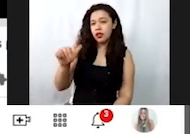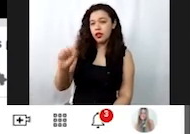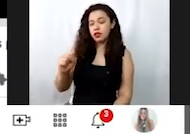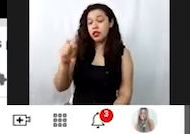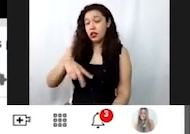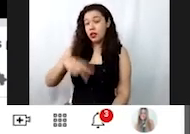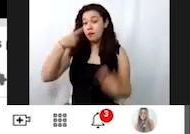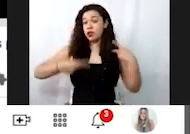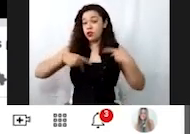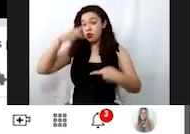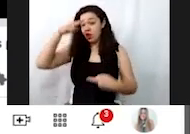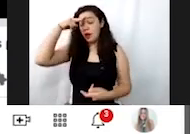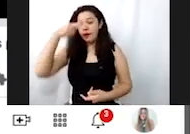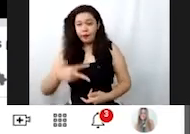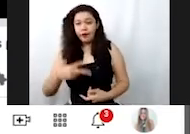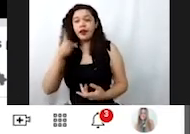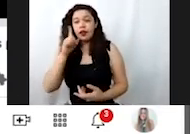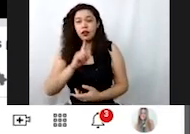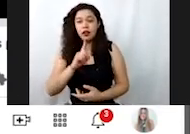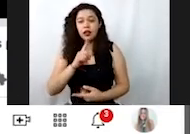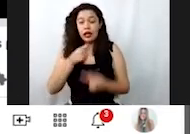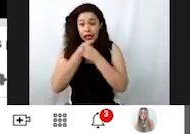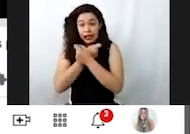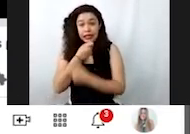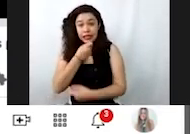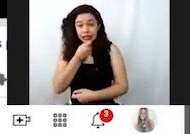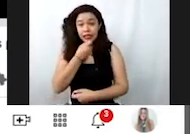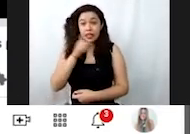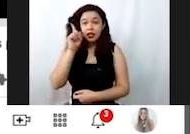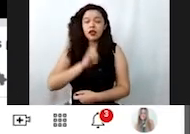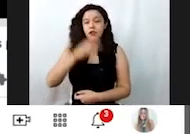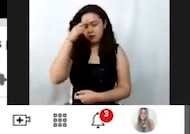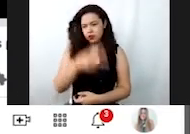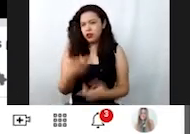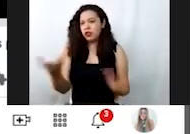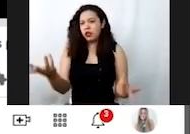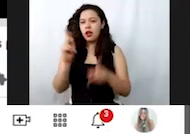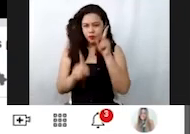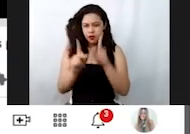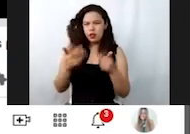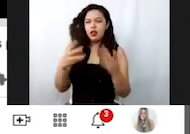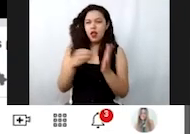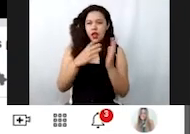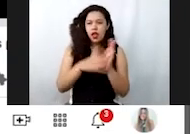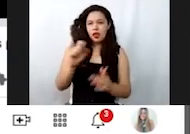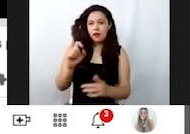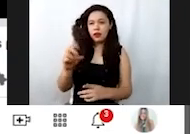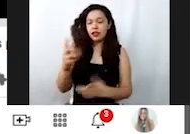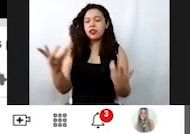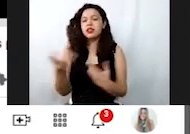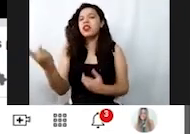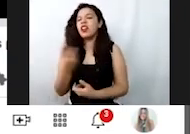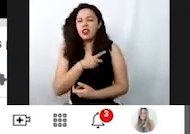mexicana una niña mexicana que habla de pues qué es lo que tenemos que hacer con la Agenda 2030 a raíz de